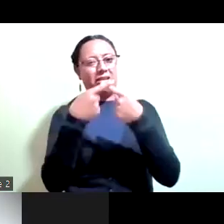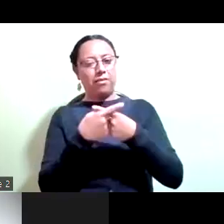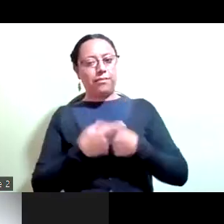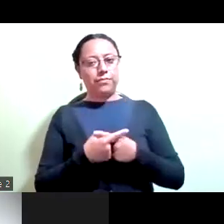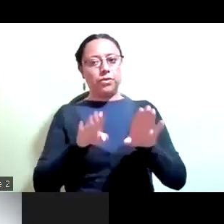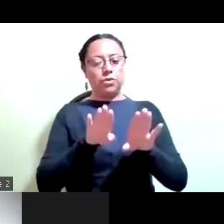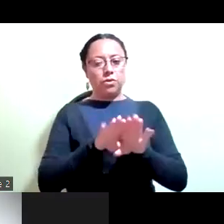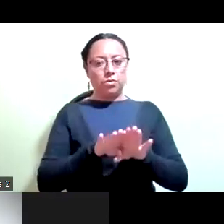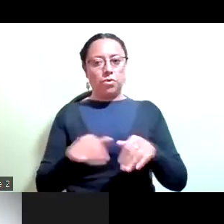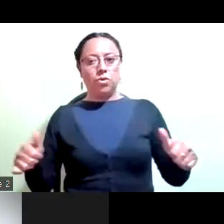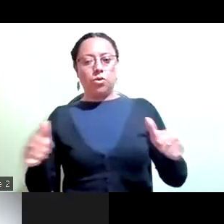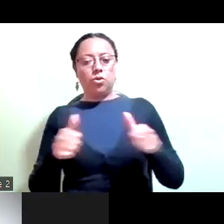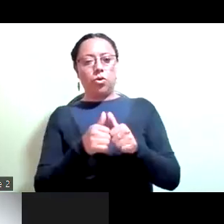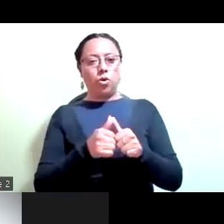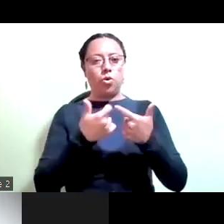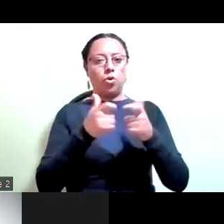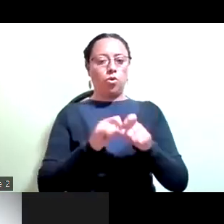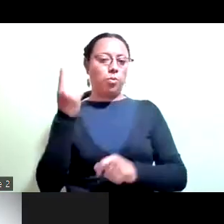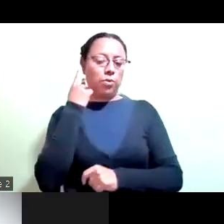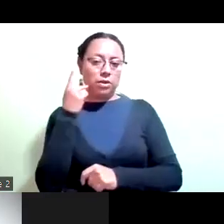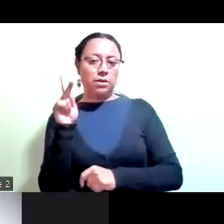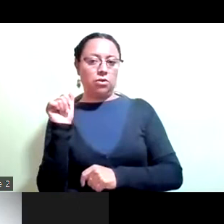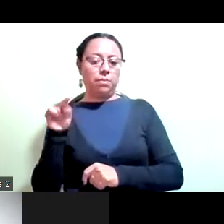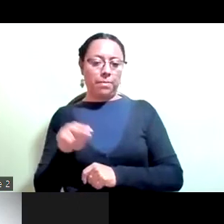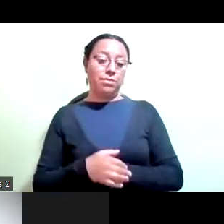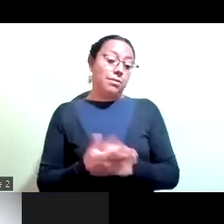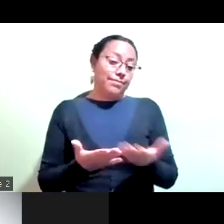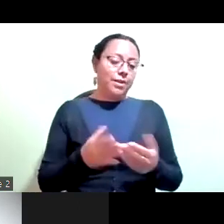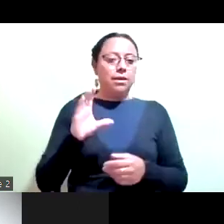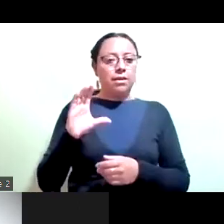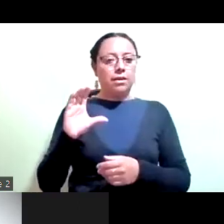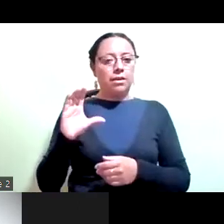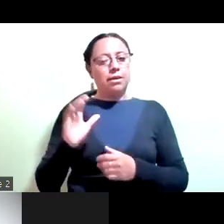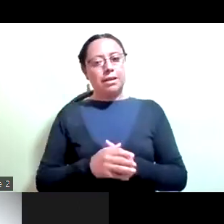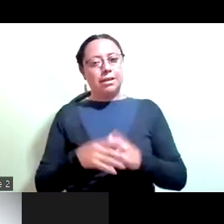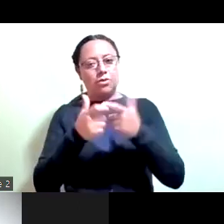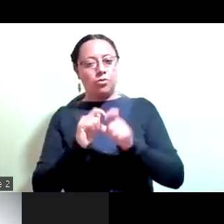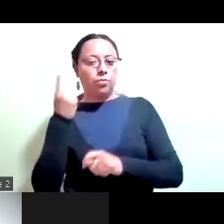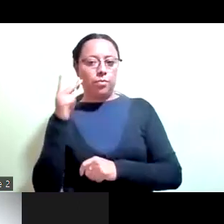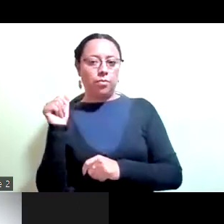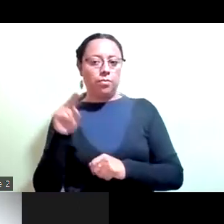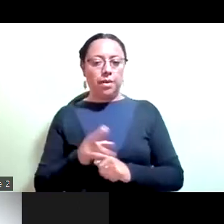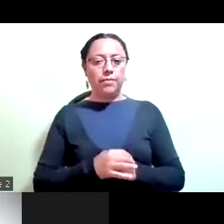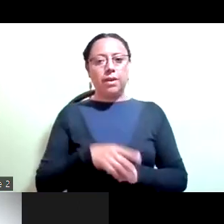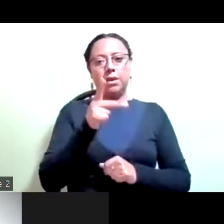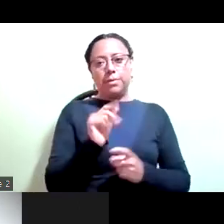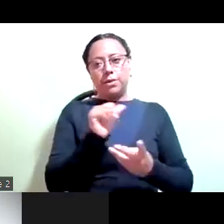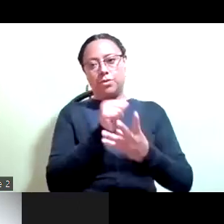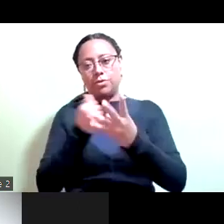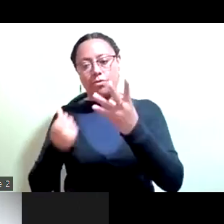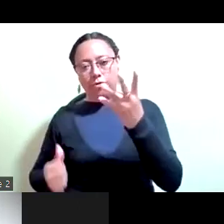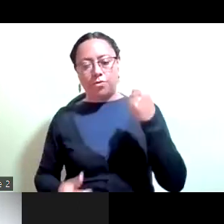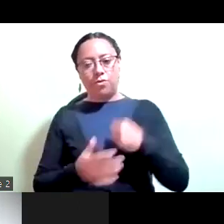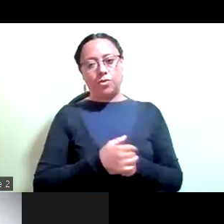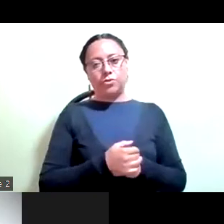PAN y casualmente el dictamen del diputado Aníbal estaba muy bien hecho y otros más. Entonces,